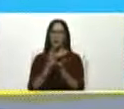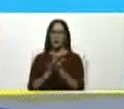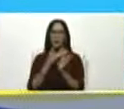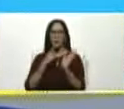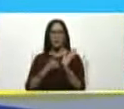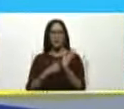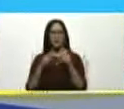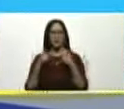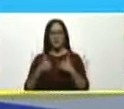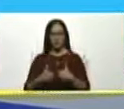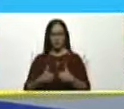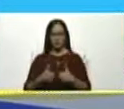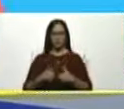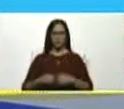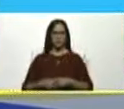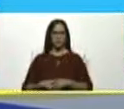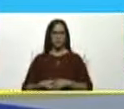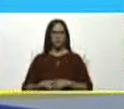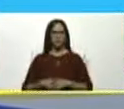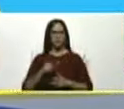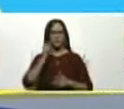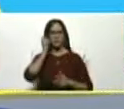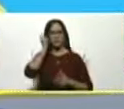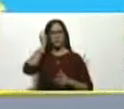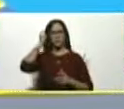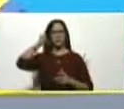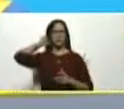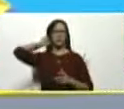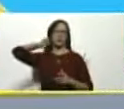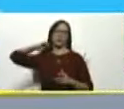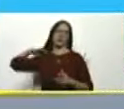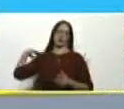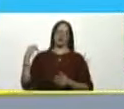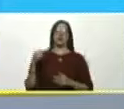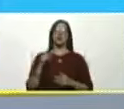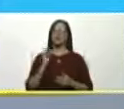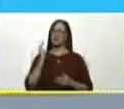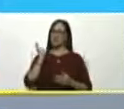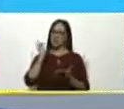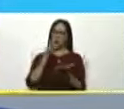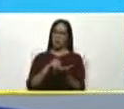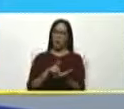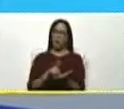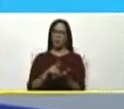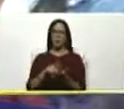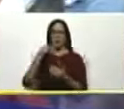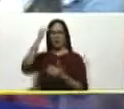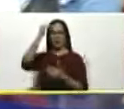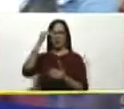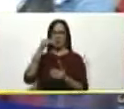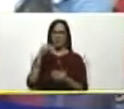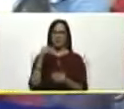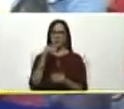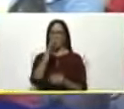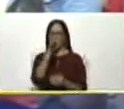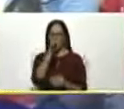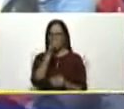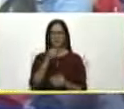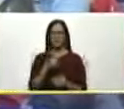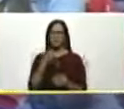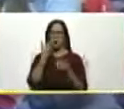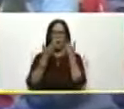bien. Y se enfrentó y Goliat prepotente lo humillaba de palabra, lo